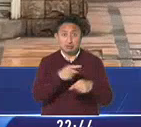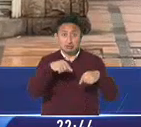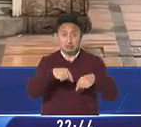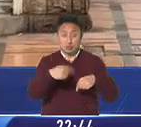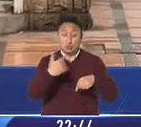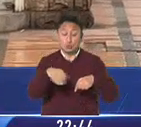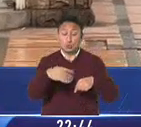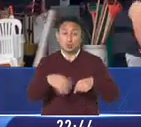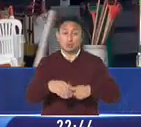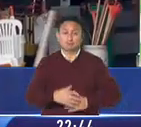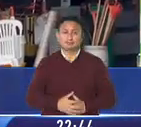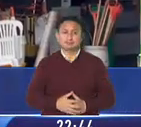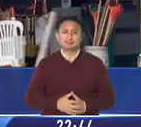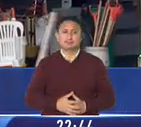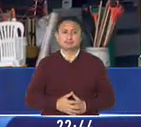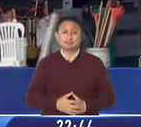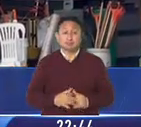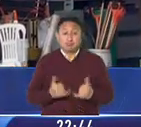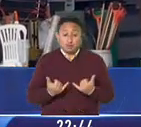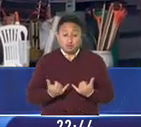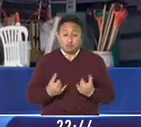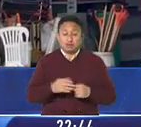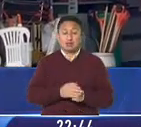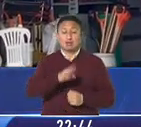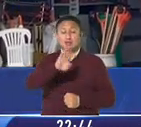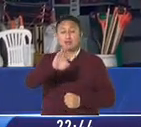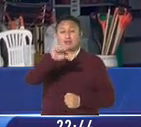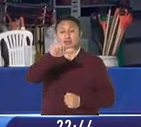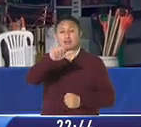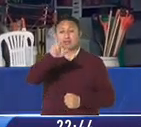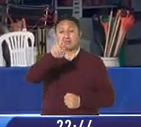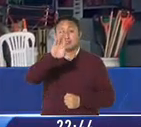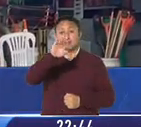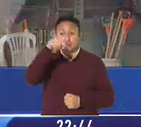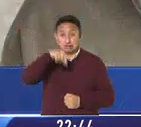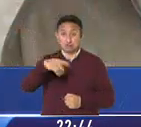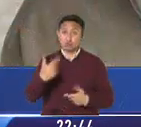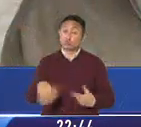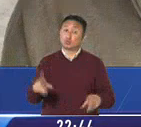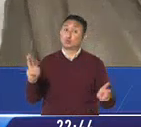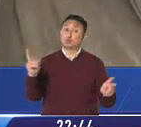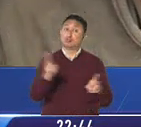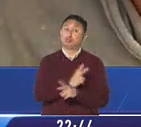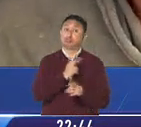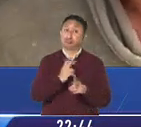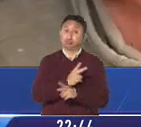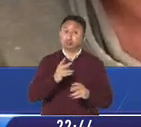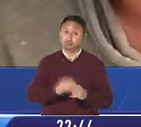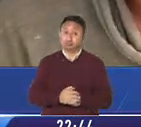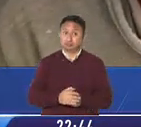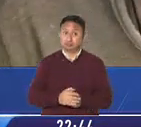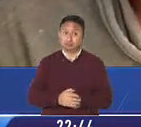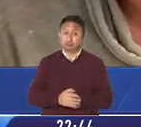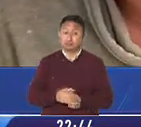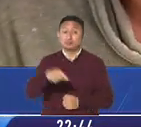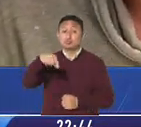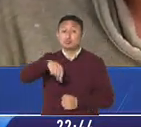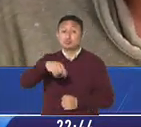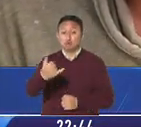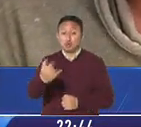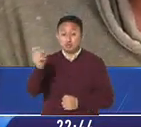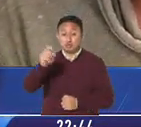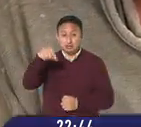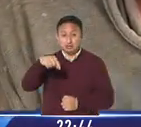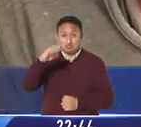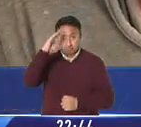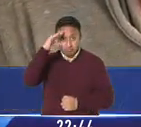en el sector. Porque ahorita aquí en Barbones la delincuencia está bien alta, oiga, y bueno, prácticamente que eso es lo que se necesita, oiga, porque